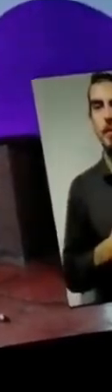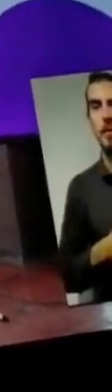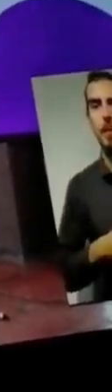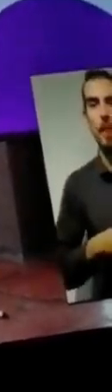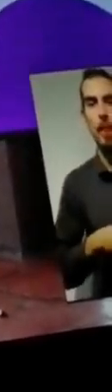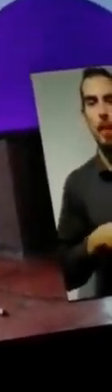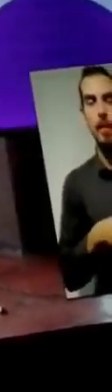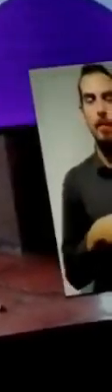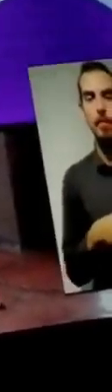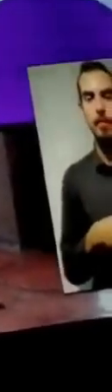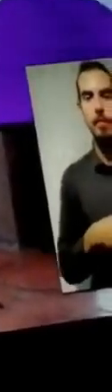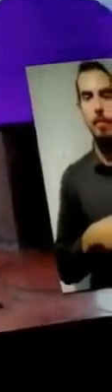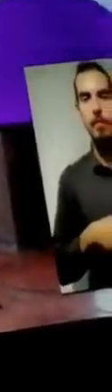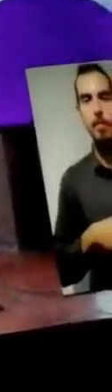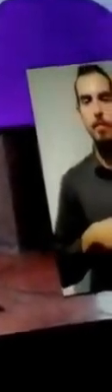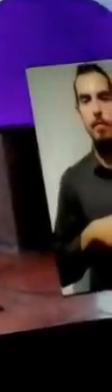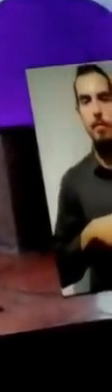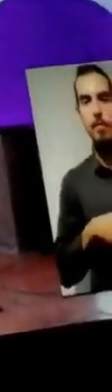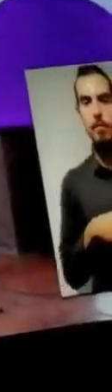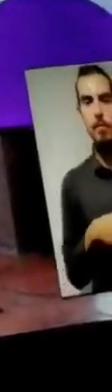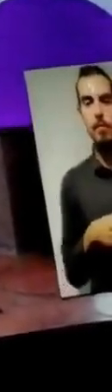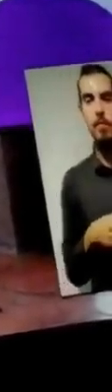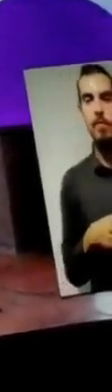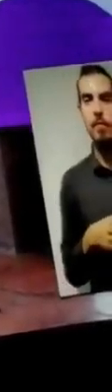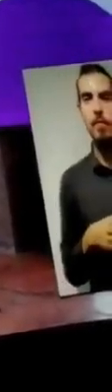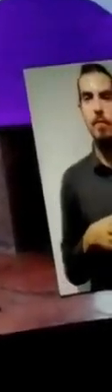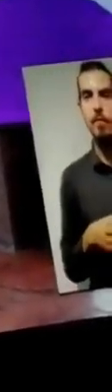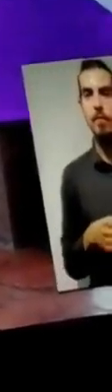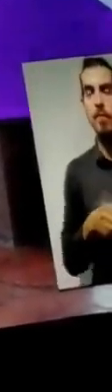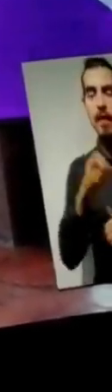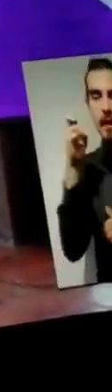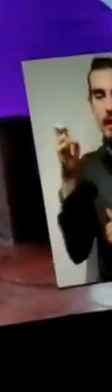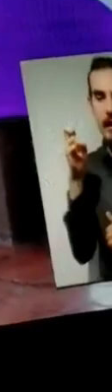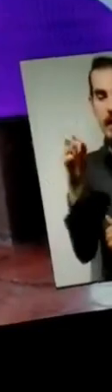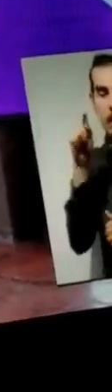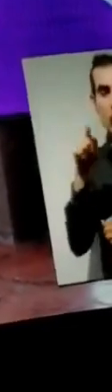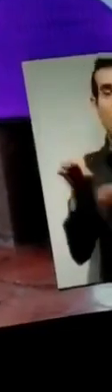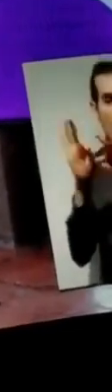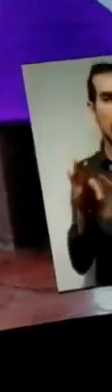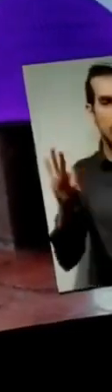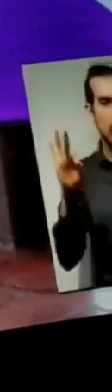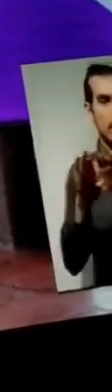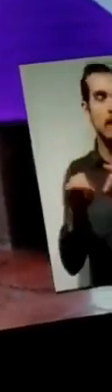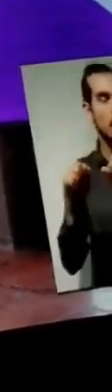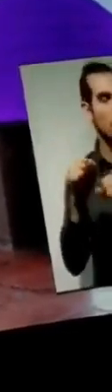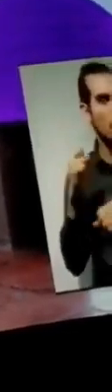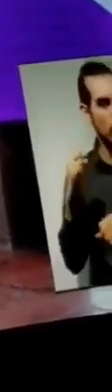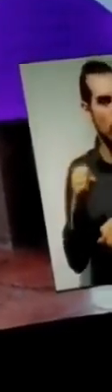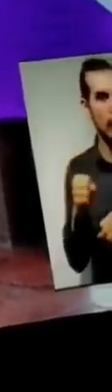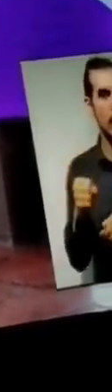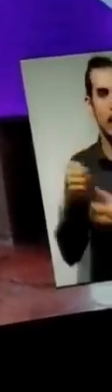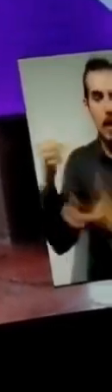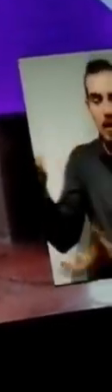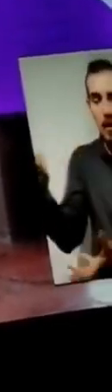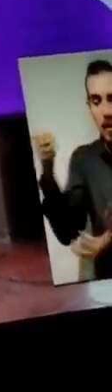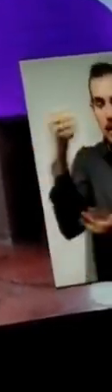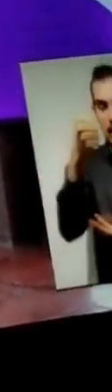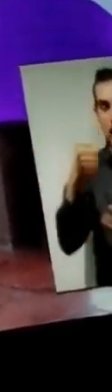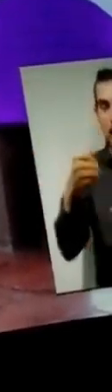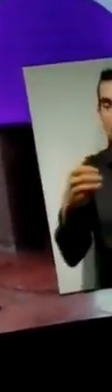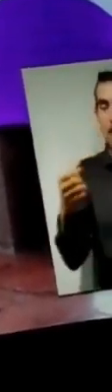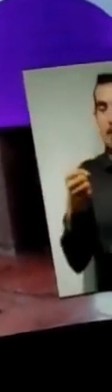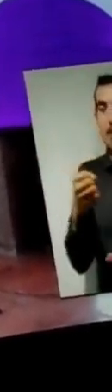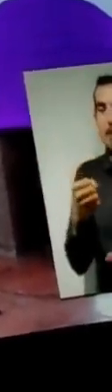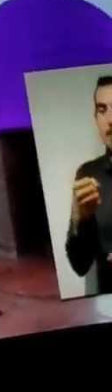Y bueno, este también es algo bien importante. Como sabemos, es nuestro segundo ejercicio con el presupuesto participativo. Para nosotros ha sido muy,